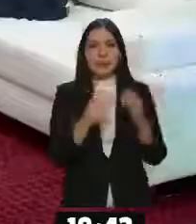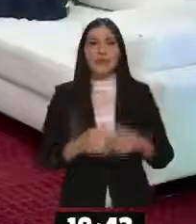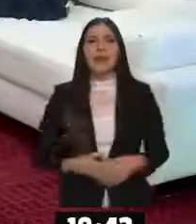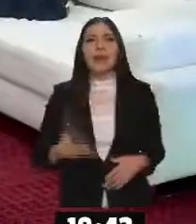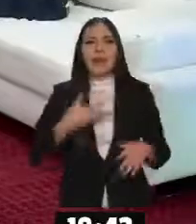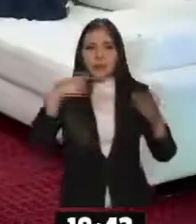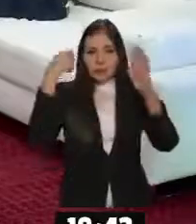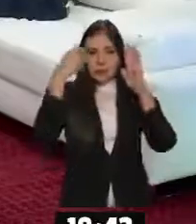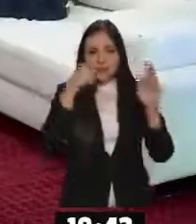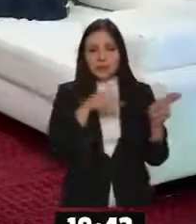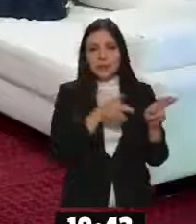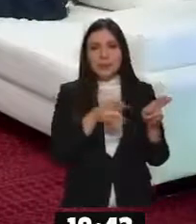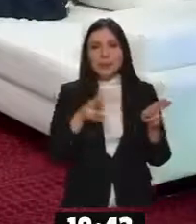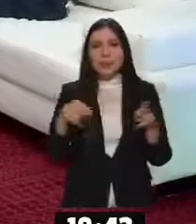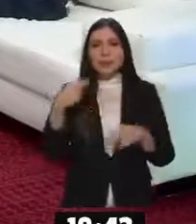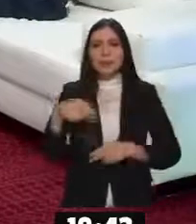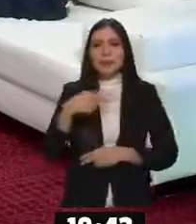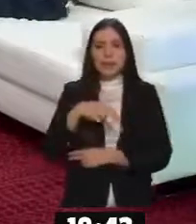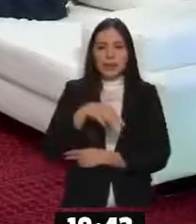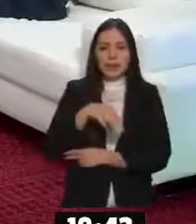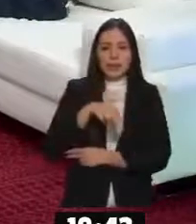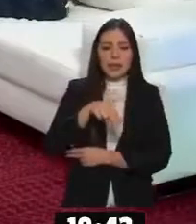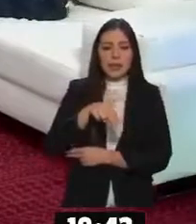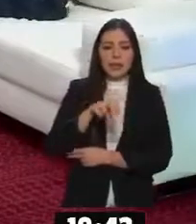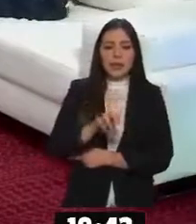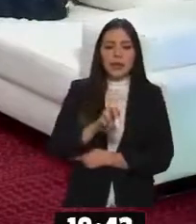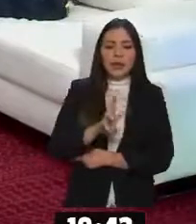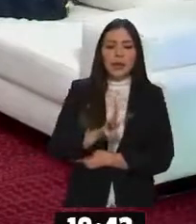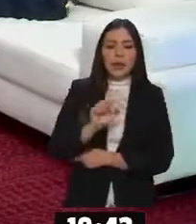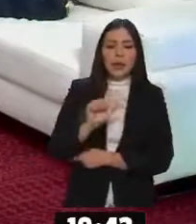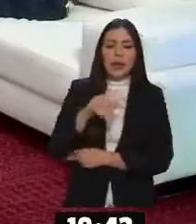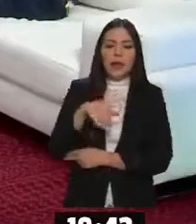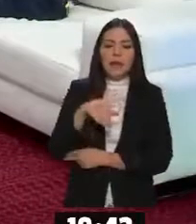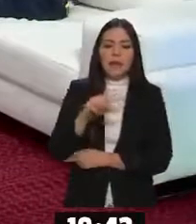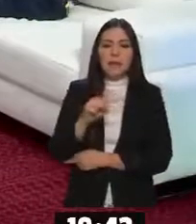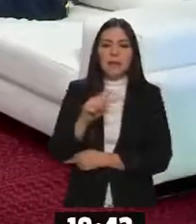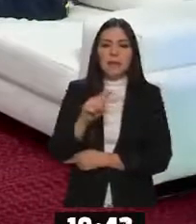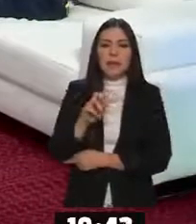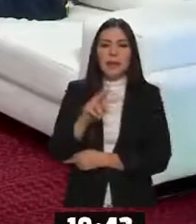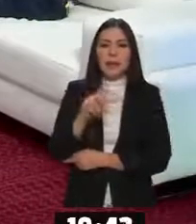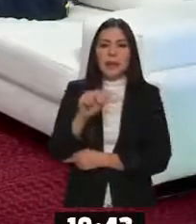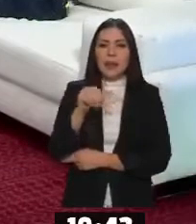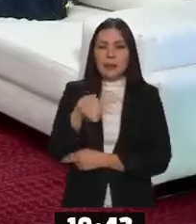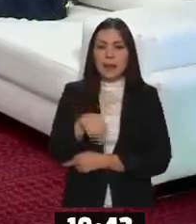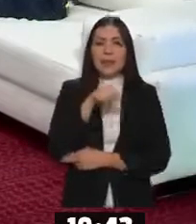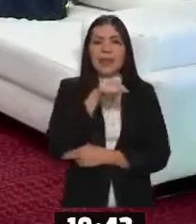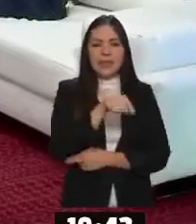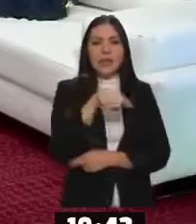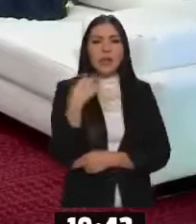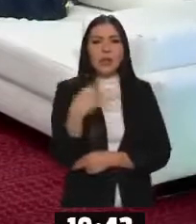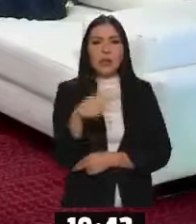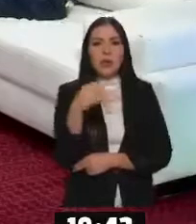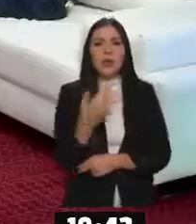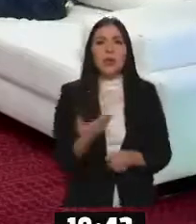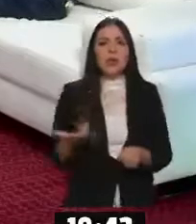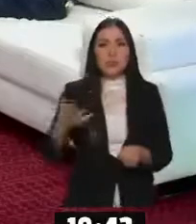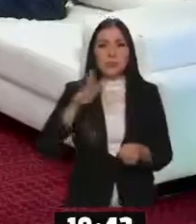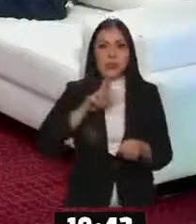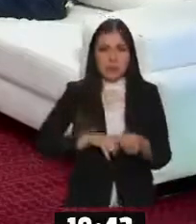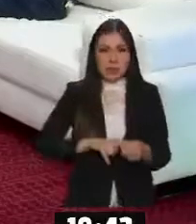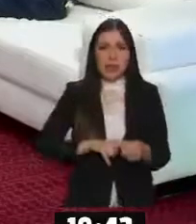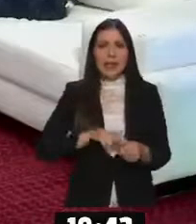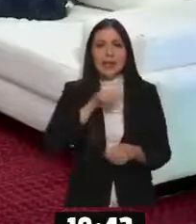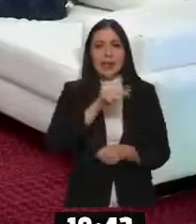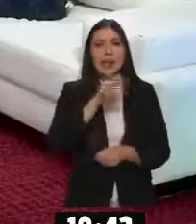llama New Amsterdam. New Amsterdam. Vayan a buscando. Es el nombre de un hospital. Es una serie que además es. Híjoles, de repente te